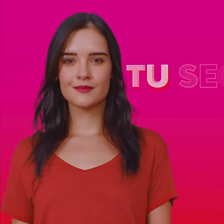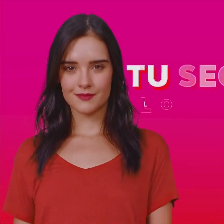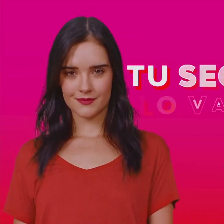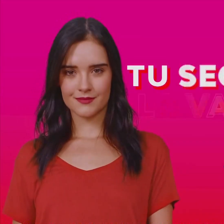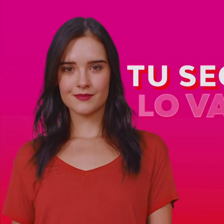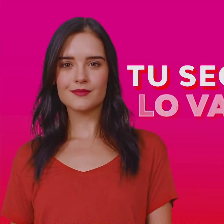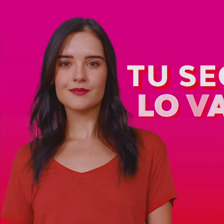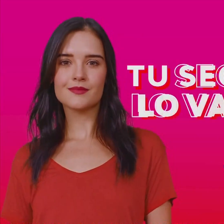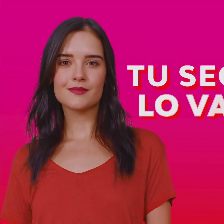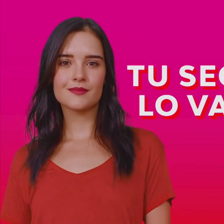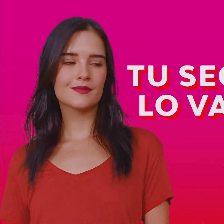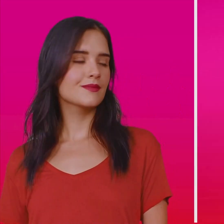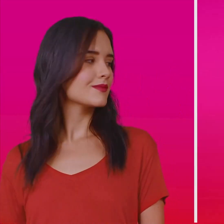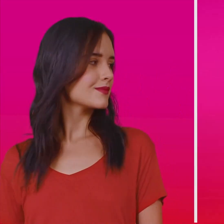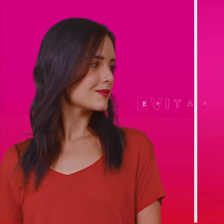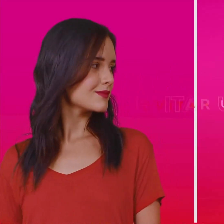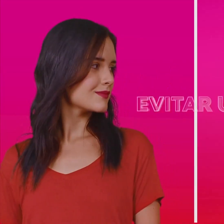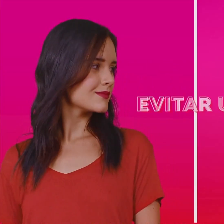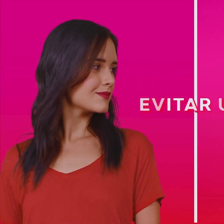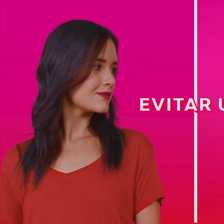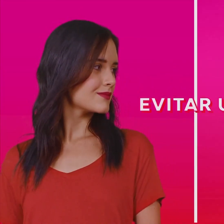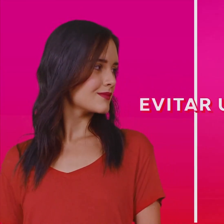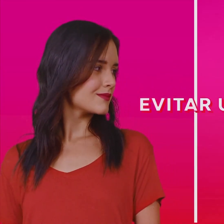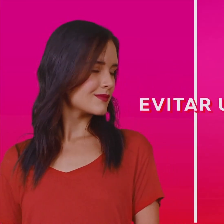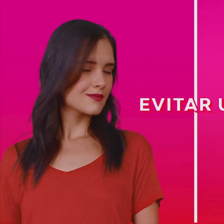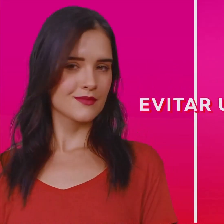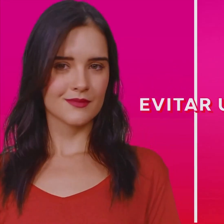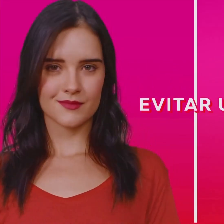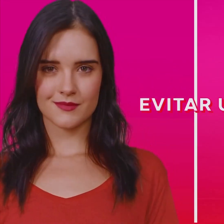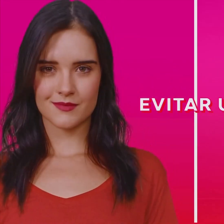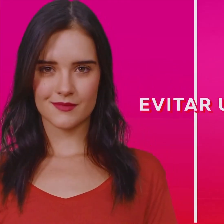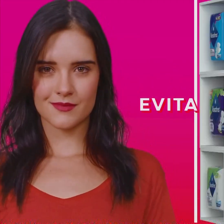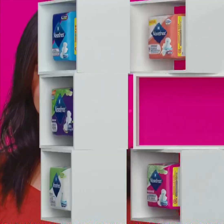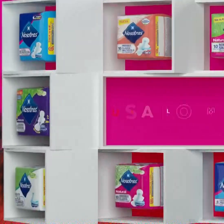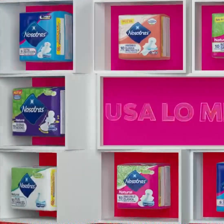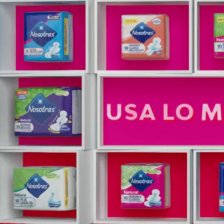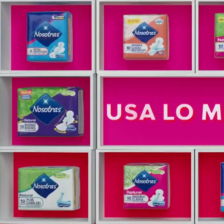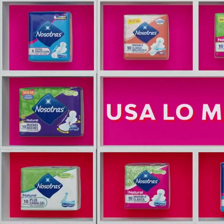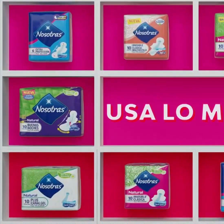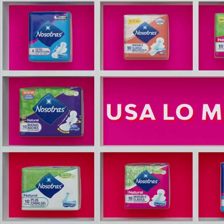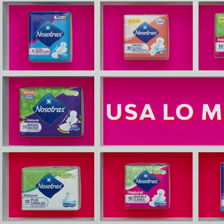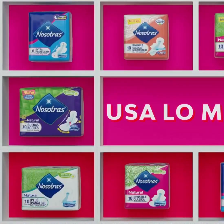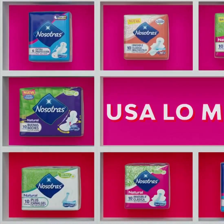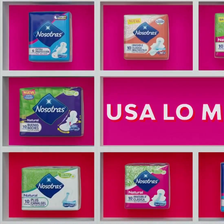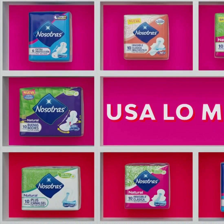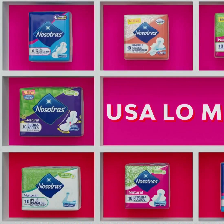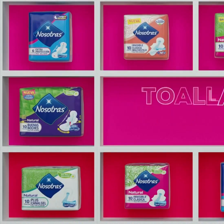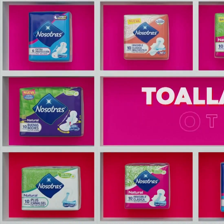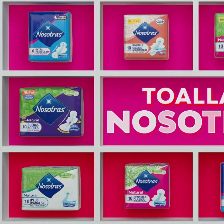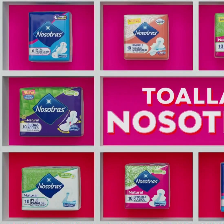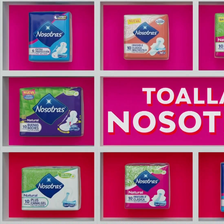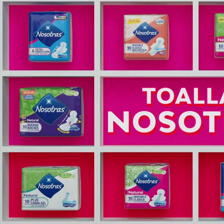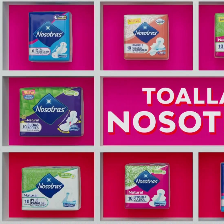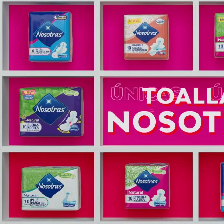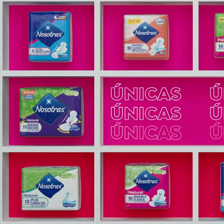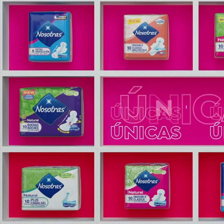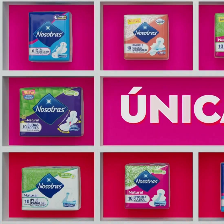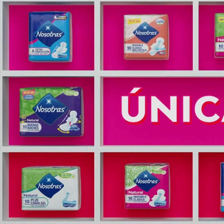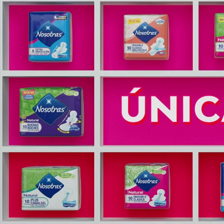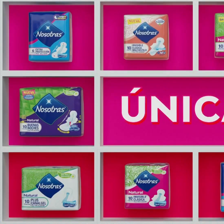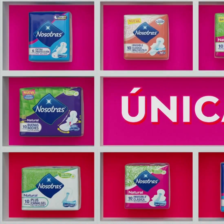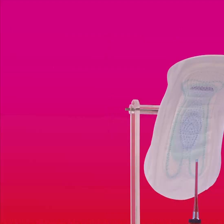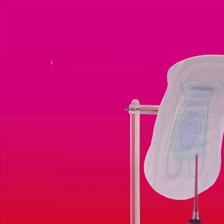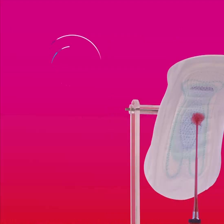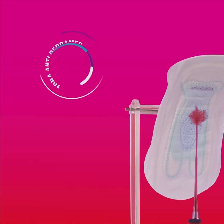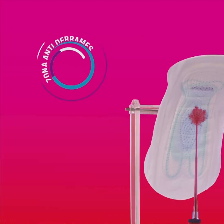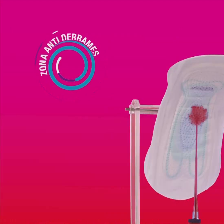Tu seguridad lo vale todo, y más si es para evitar un accidente. Usa lo mejor, usa la marca experta. Las toallas Nosotras son